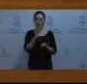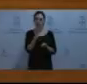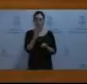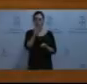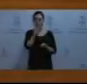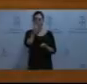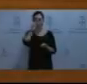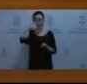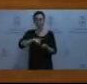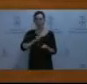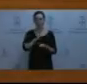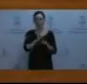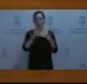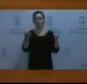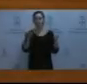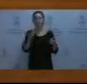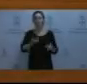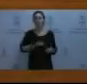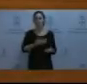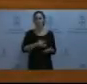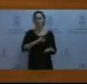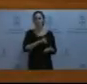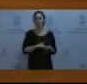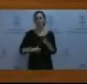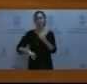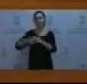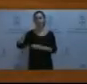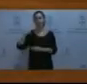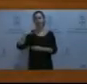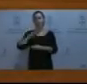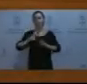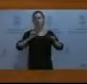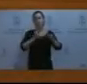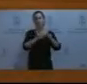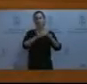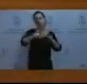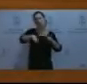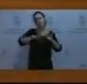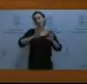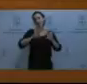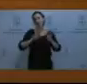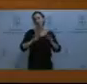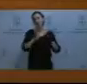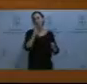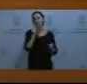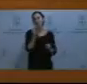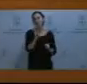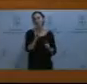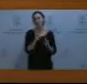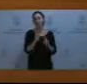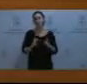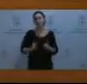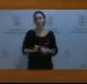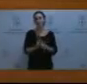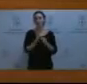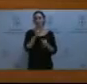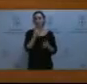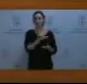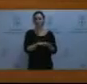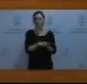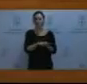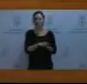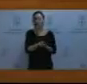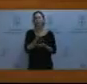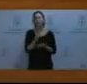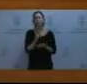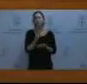mismo año, en el Pleno del Ayuntamiento, ante unas preguntas de una agrupación independiente grandelense que le hace unas preguntas sobre este evento, dice lo siguiente. Le preguntan que cuál